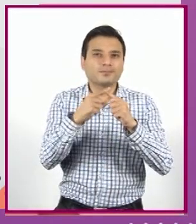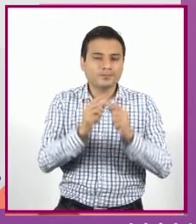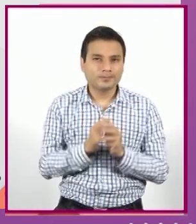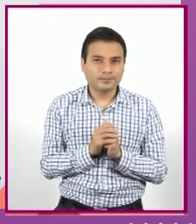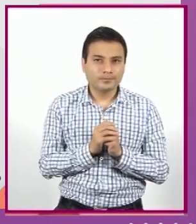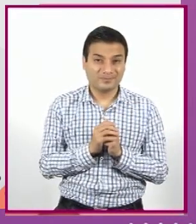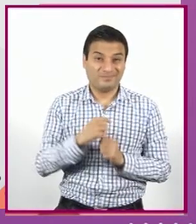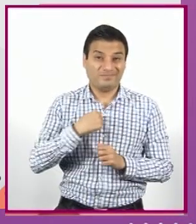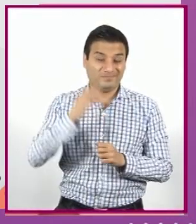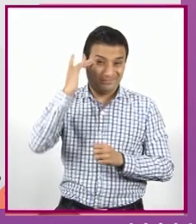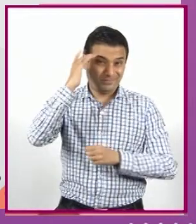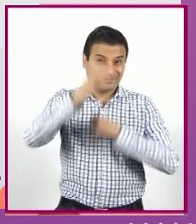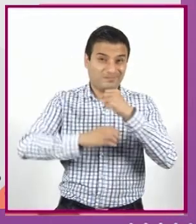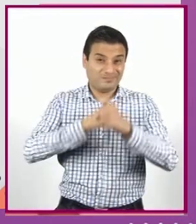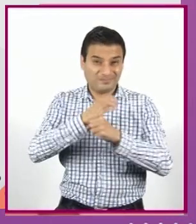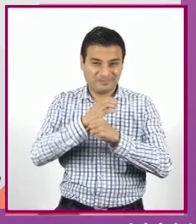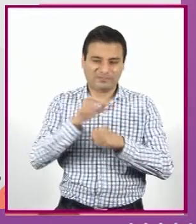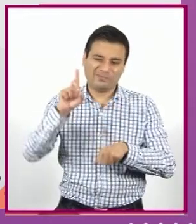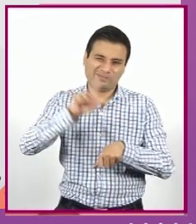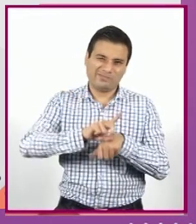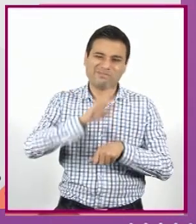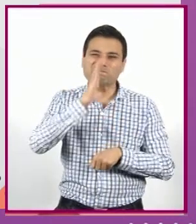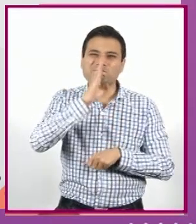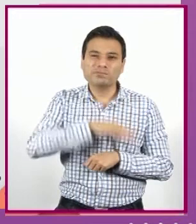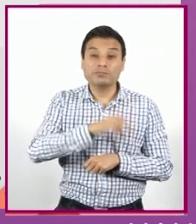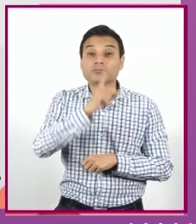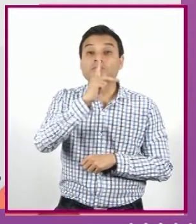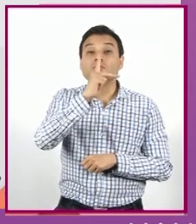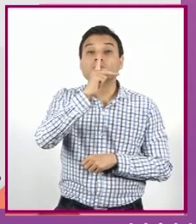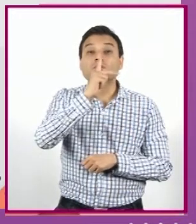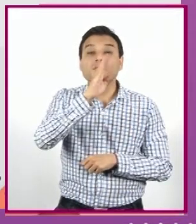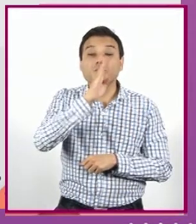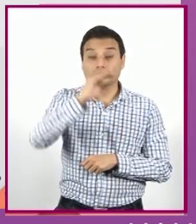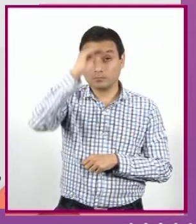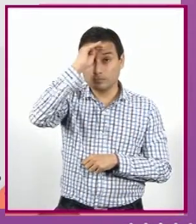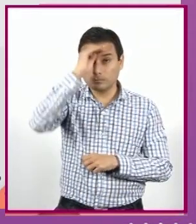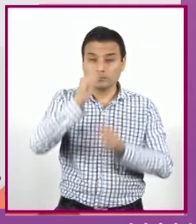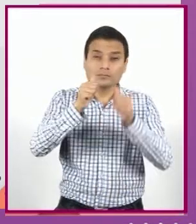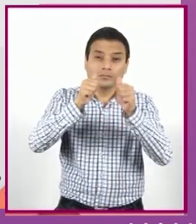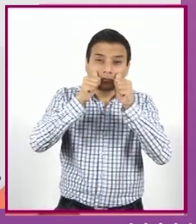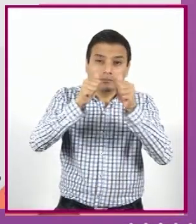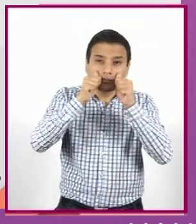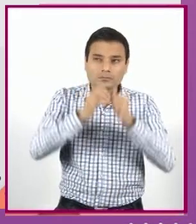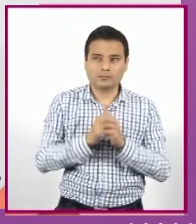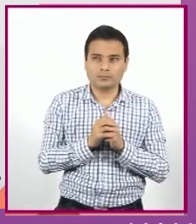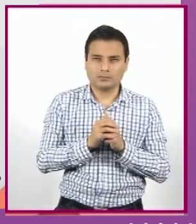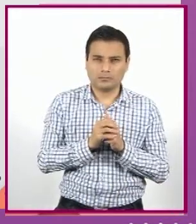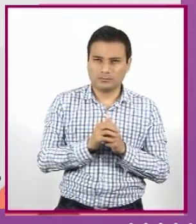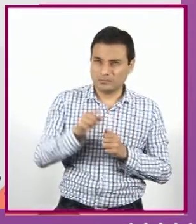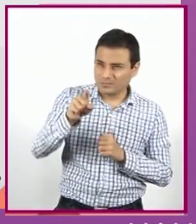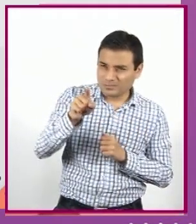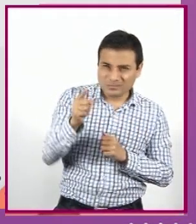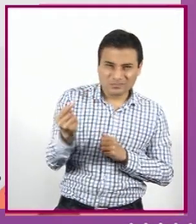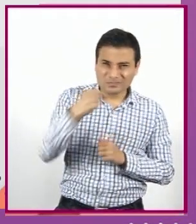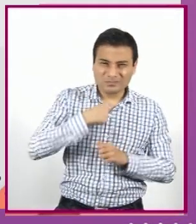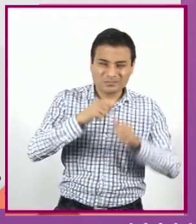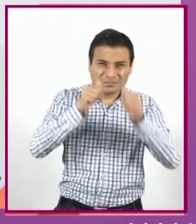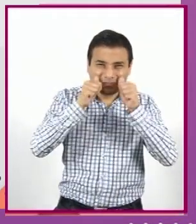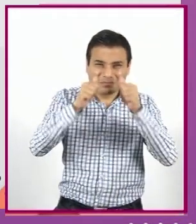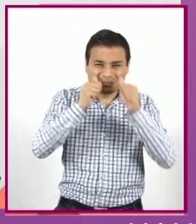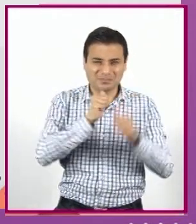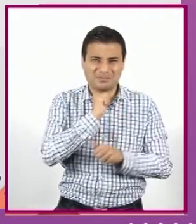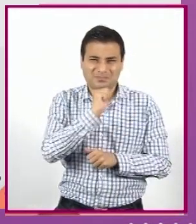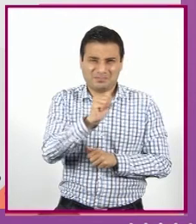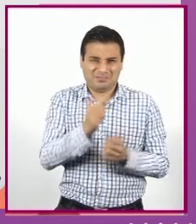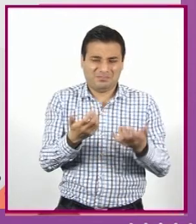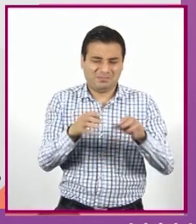de mi cumpleaños es que mis papás esperan que les haga caso, como si ellos se acordaran de mí el resto del año.